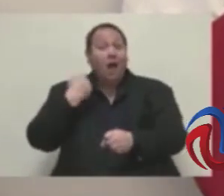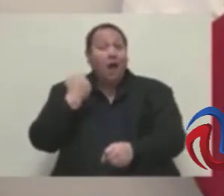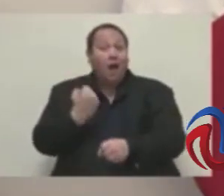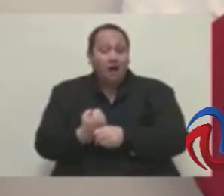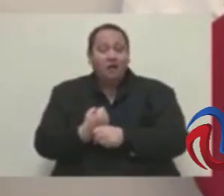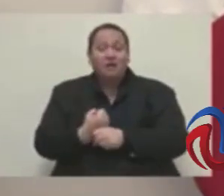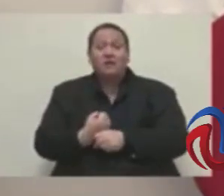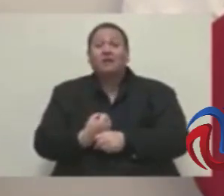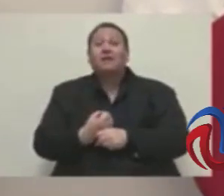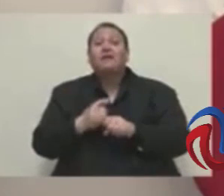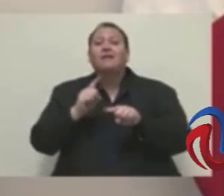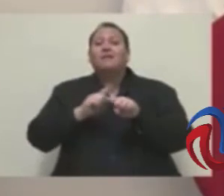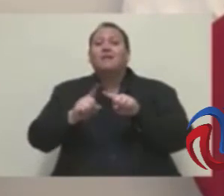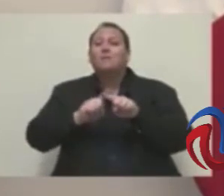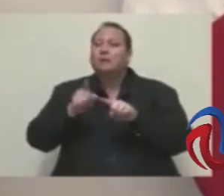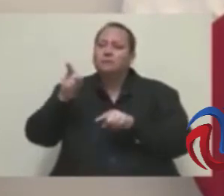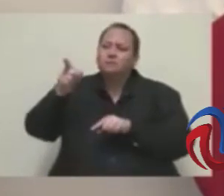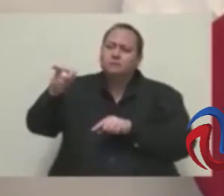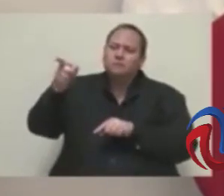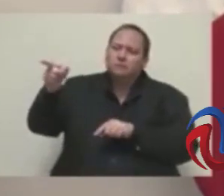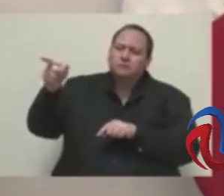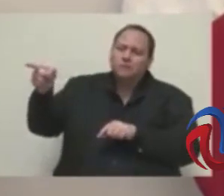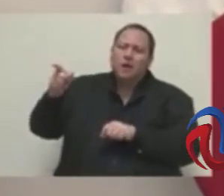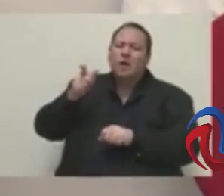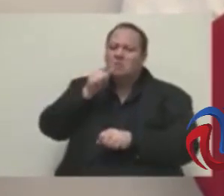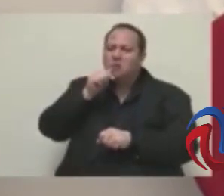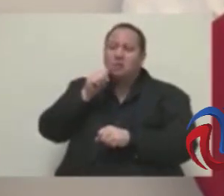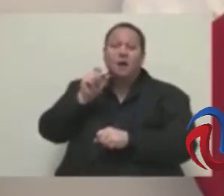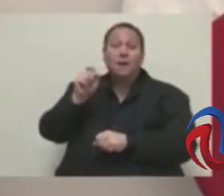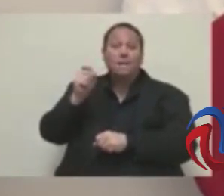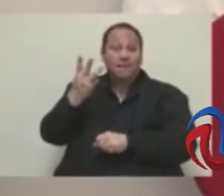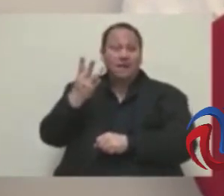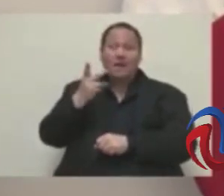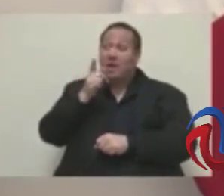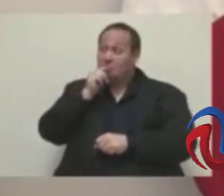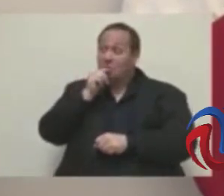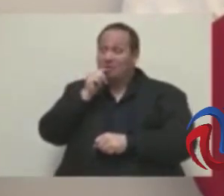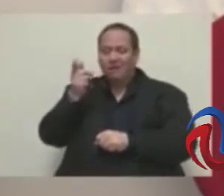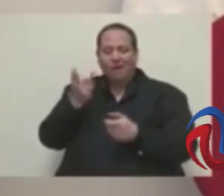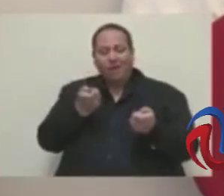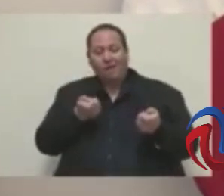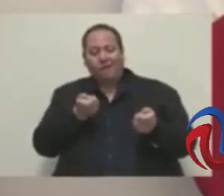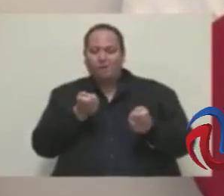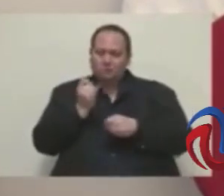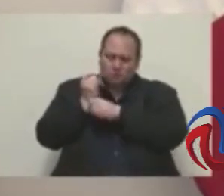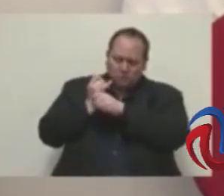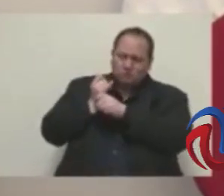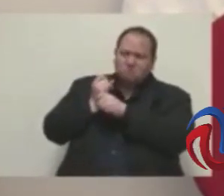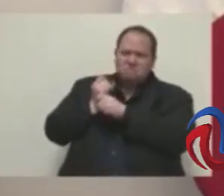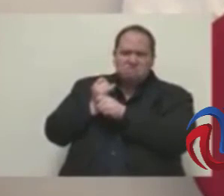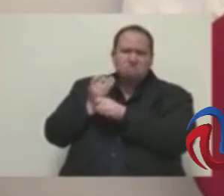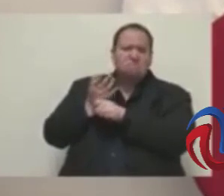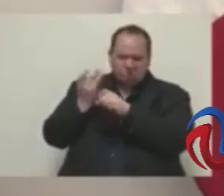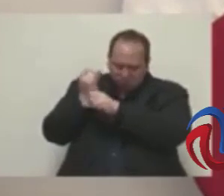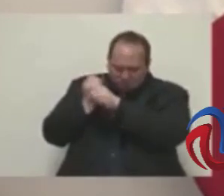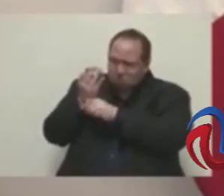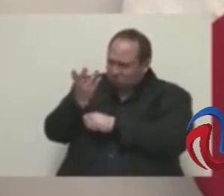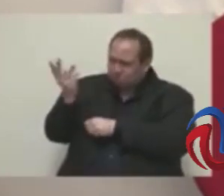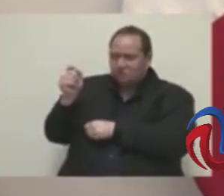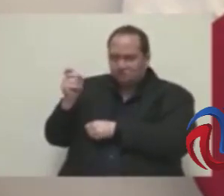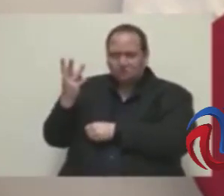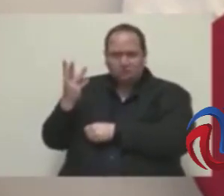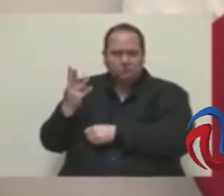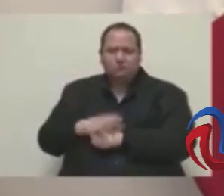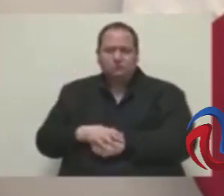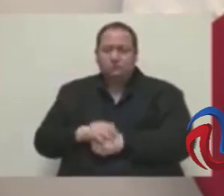presentado ya diversas carpetas de investigación entre la fiscalía 23 agentes son los que estn implicados bajo investigación ya sí pero cosa